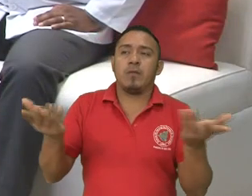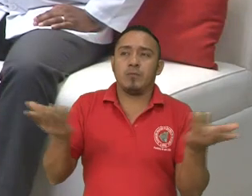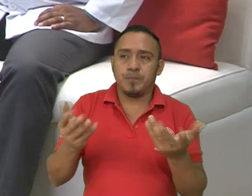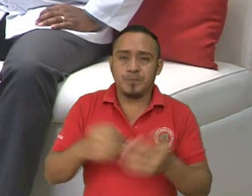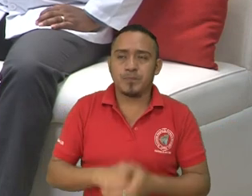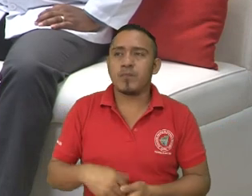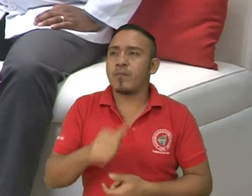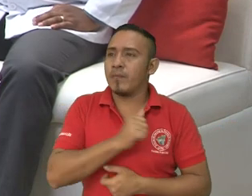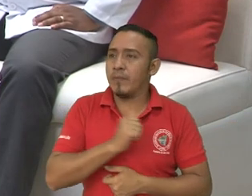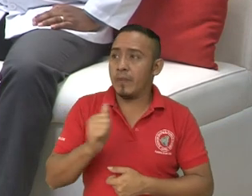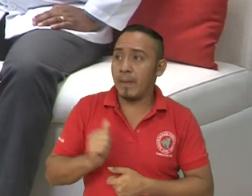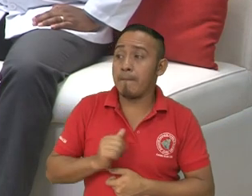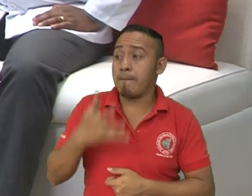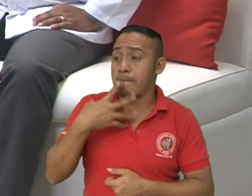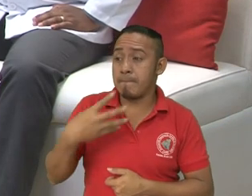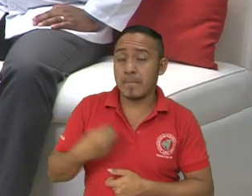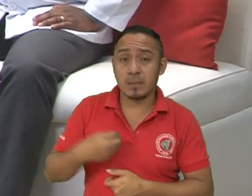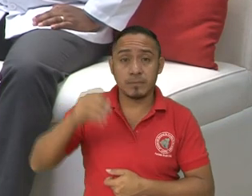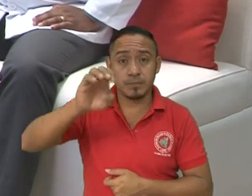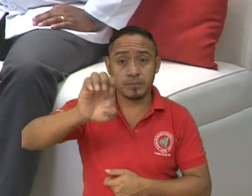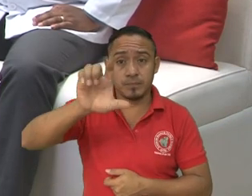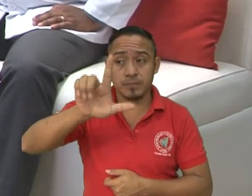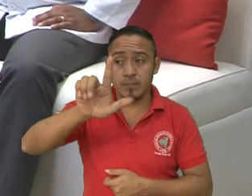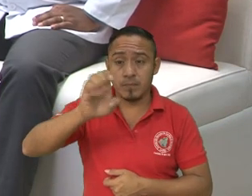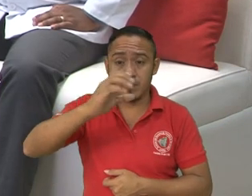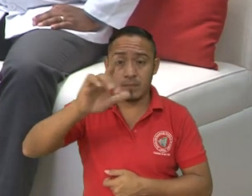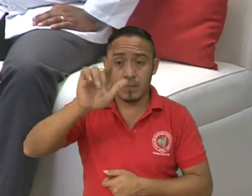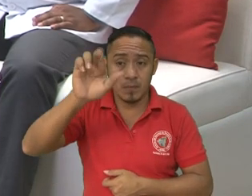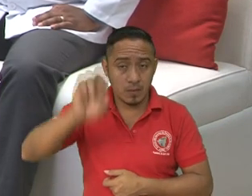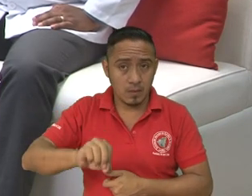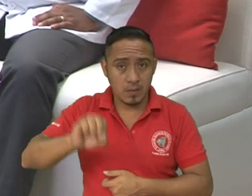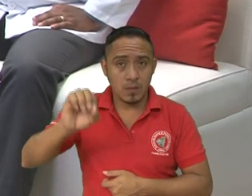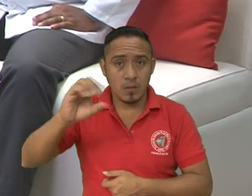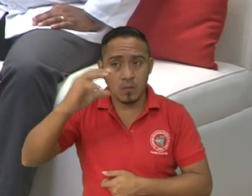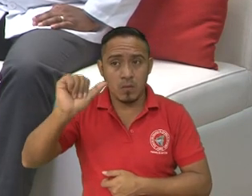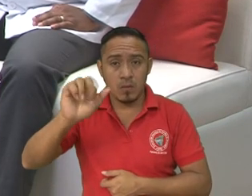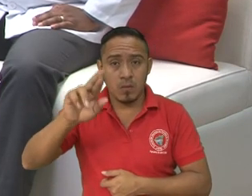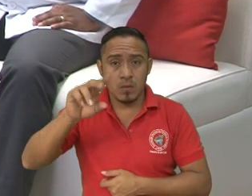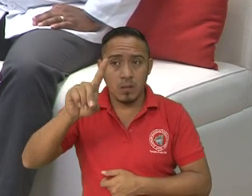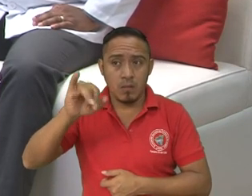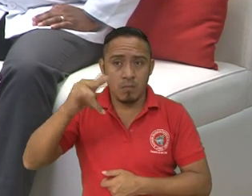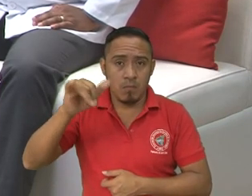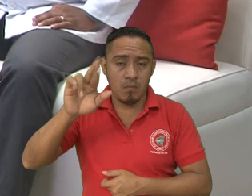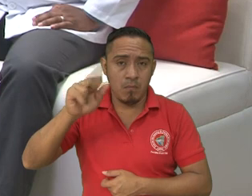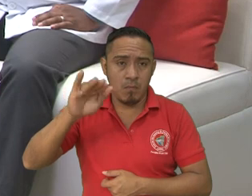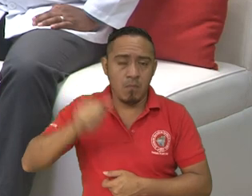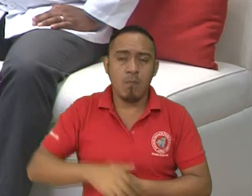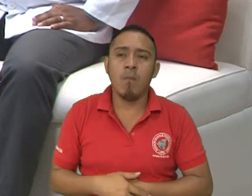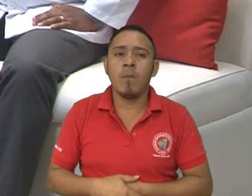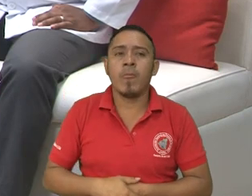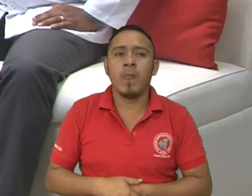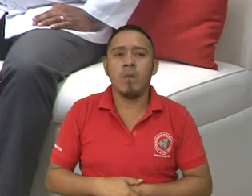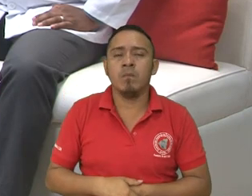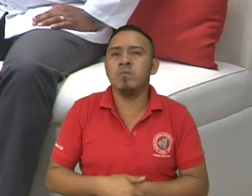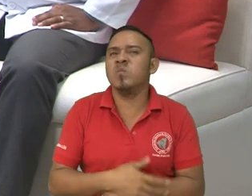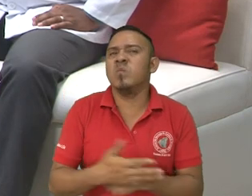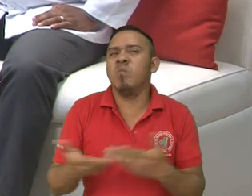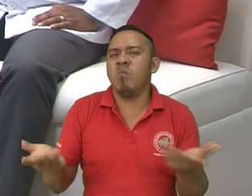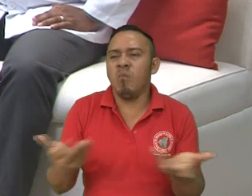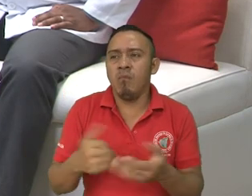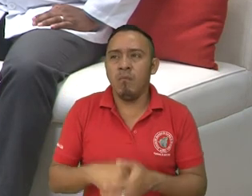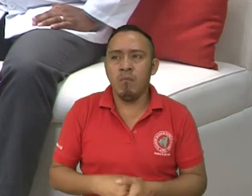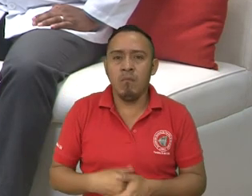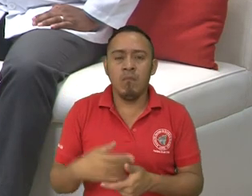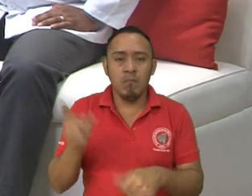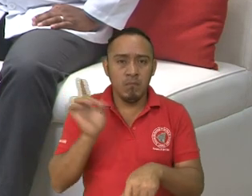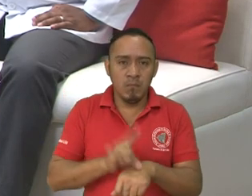¿Qué pruebas de diagnóstico? Usted ya me decía el electrocardiograma, ¿verdad? Así es. ¿Qué otras pruebas, bueno, aparte de la conversación